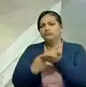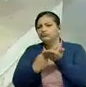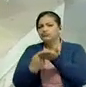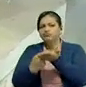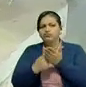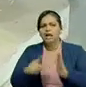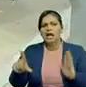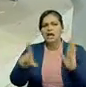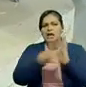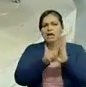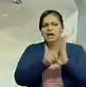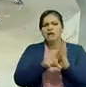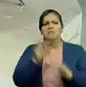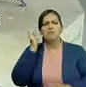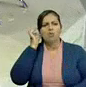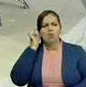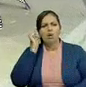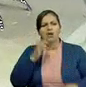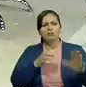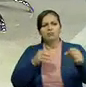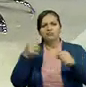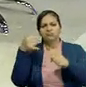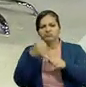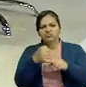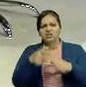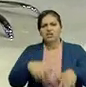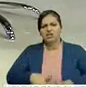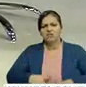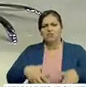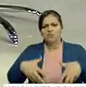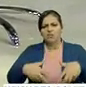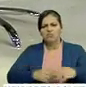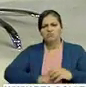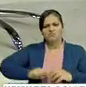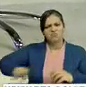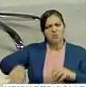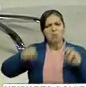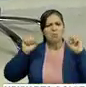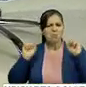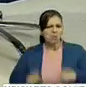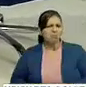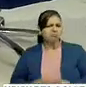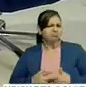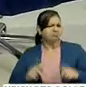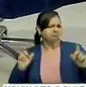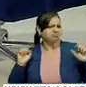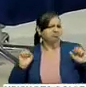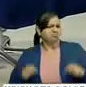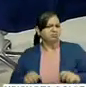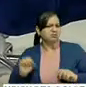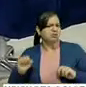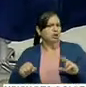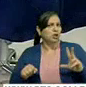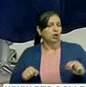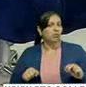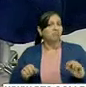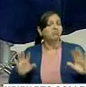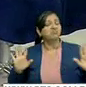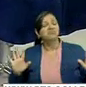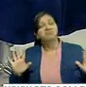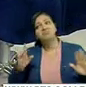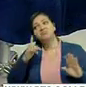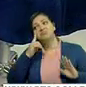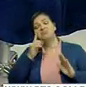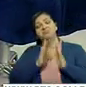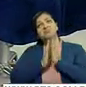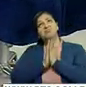decisión consciente y pues si acaso fuese necesario, como usted señala, profundizar en el debate, que así lo haga. Gracias